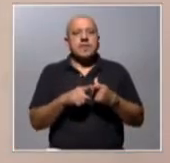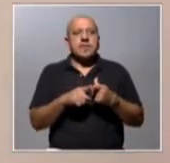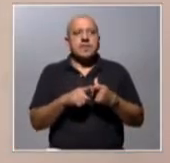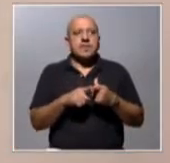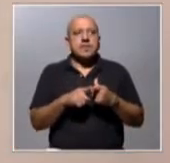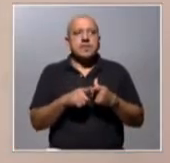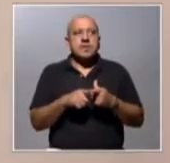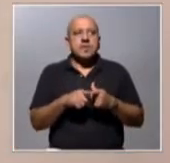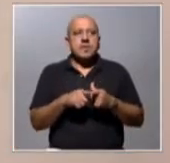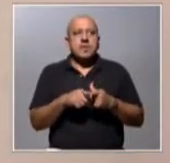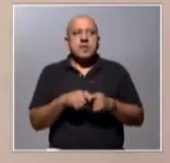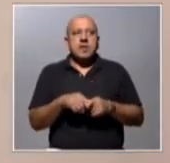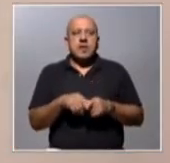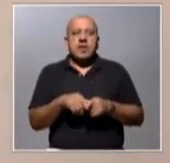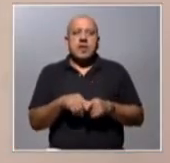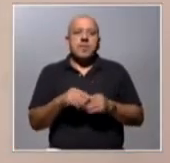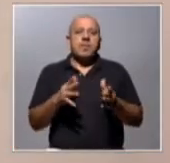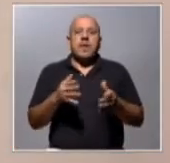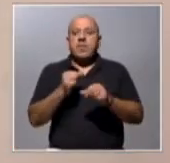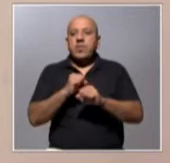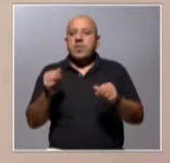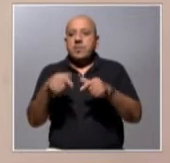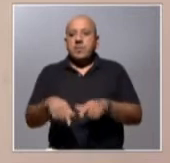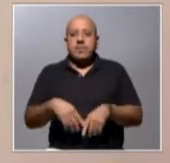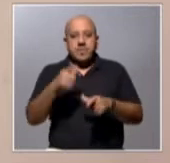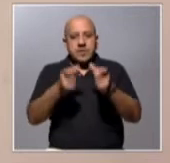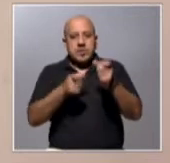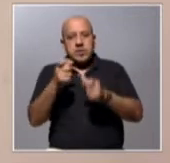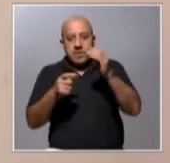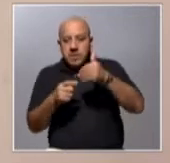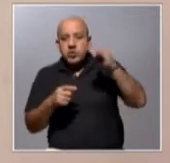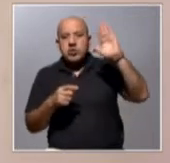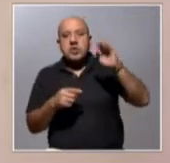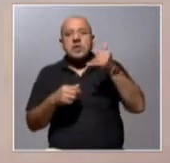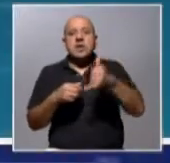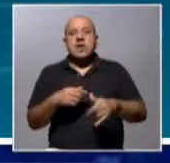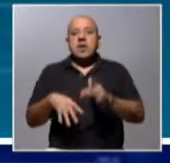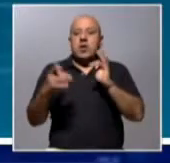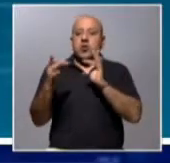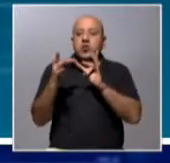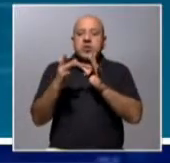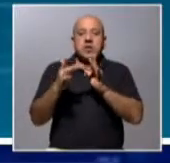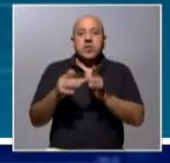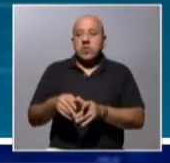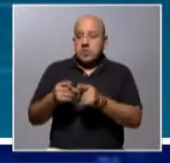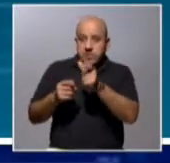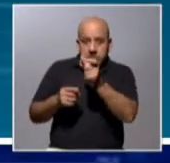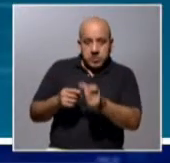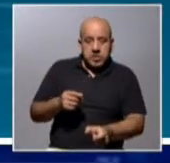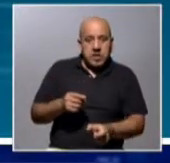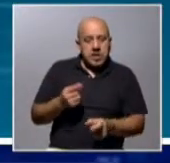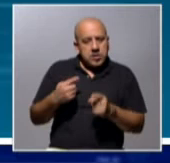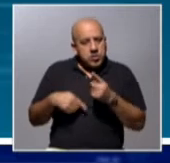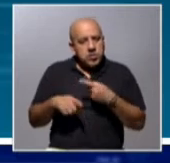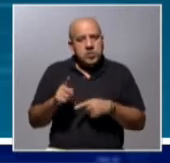tener un acercamiento a personas mayores y tener como un contacto, aunque sea virtual, con ellas.